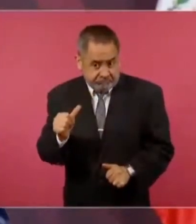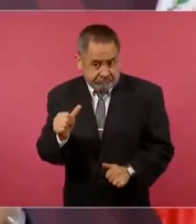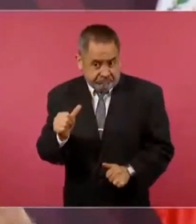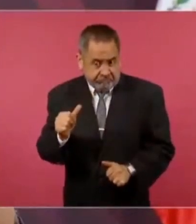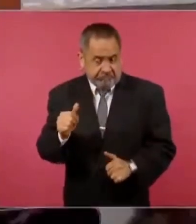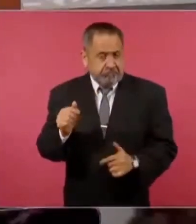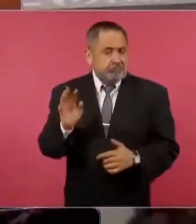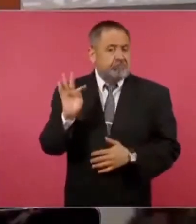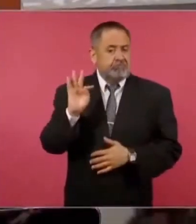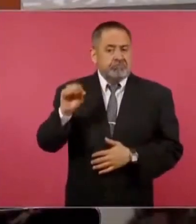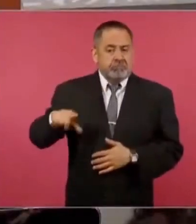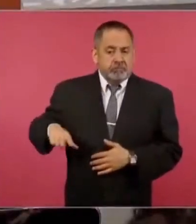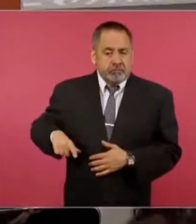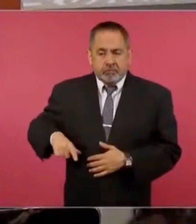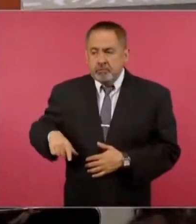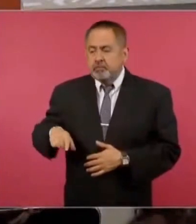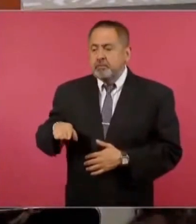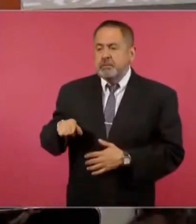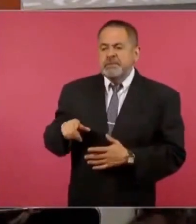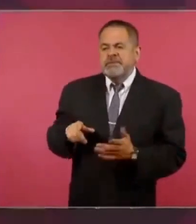que no